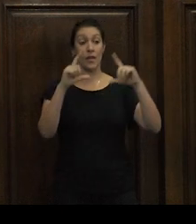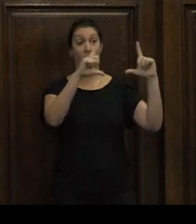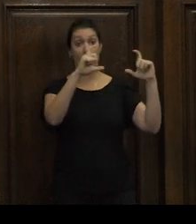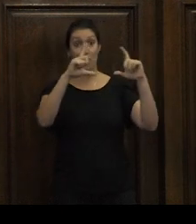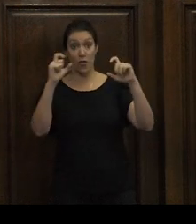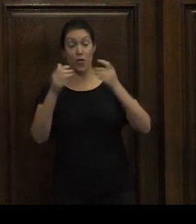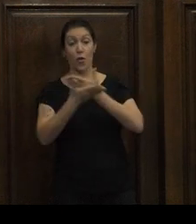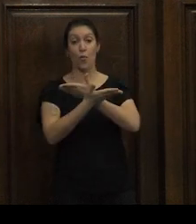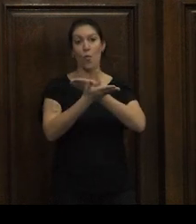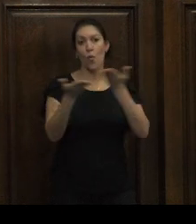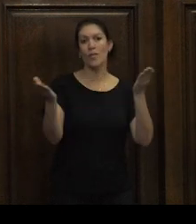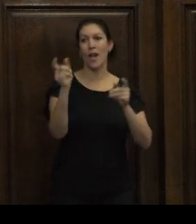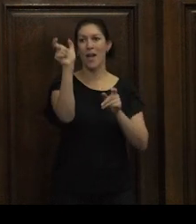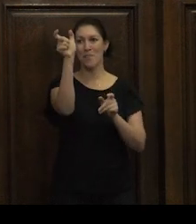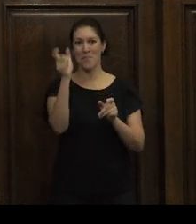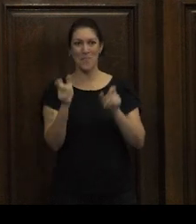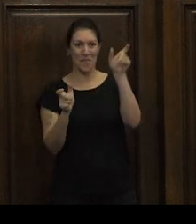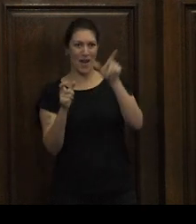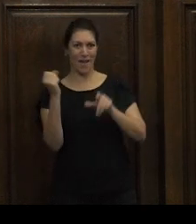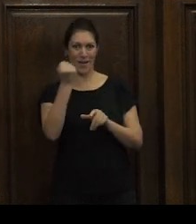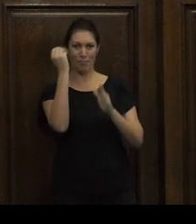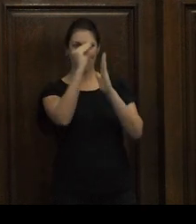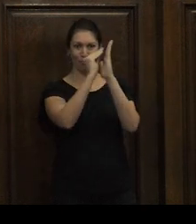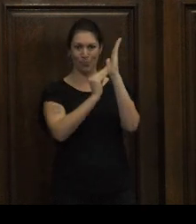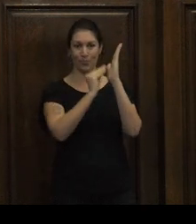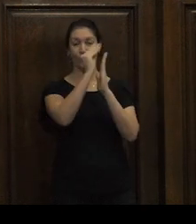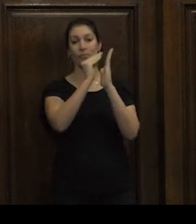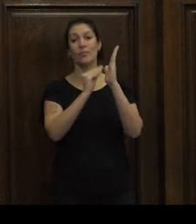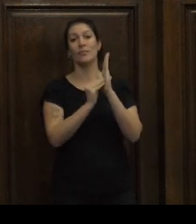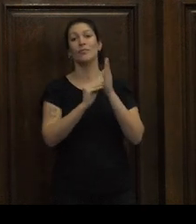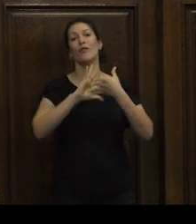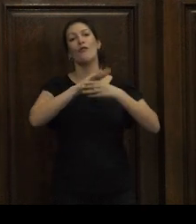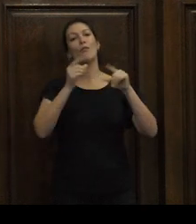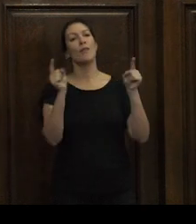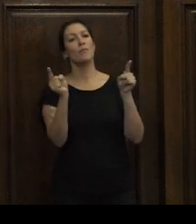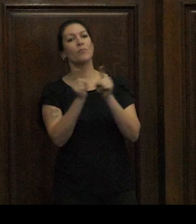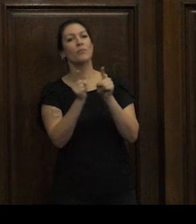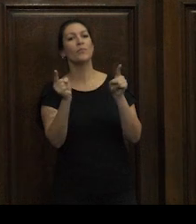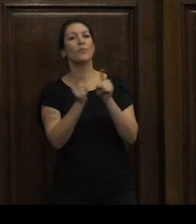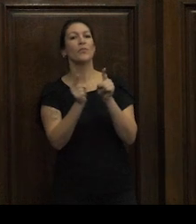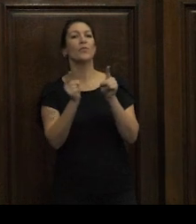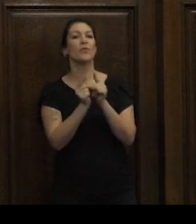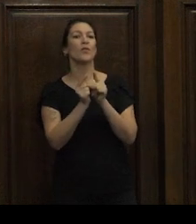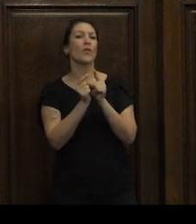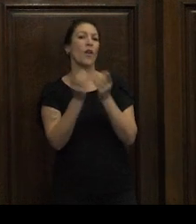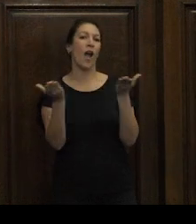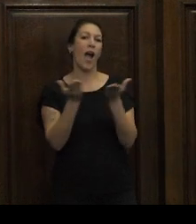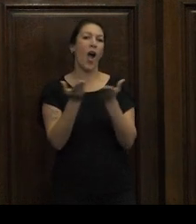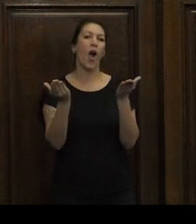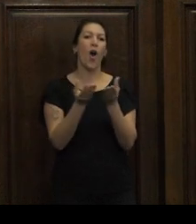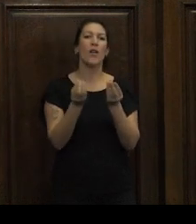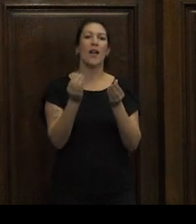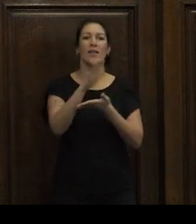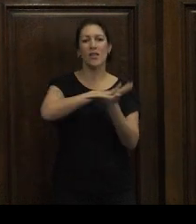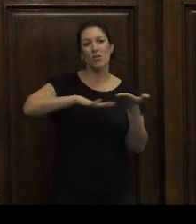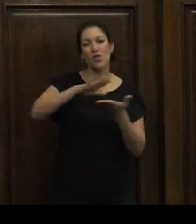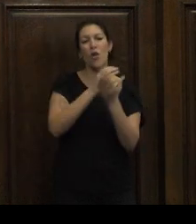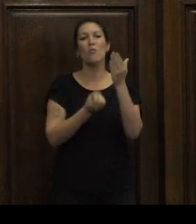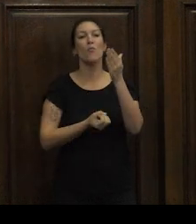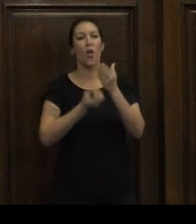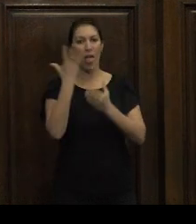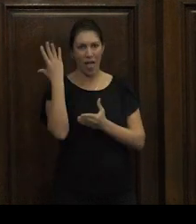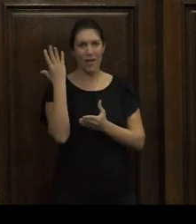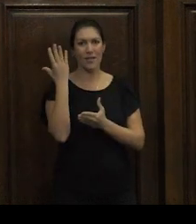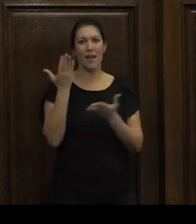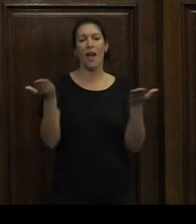Estas imágenes y estas palabras clave que le muestro aquí resumen, podríamos decir, el cuadro moderno esquemático, ¿no? Es